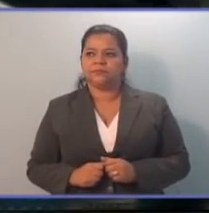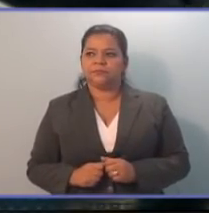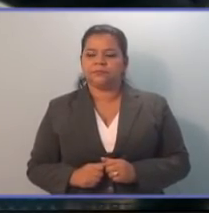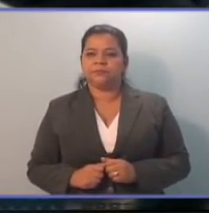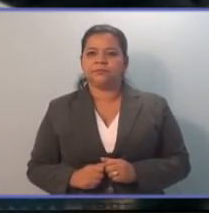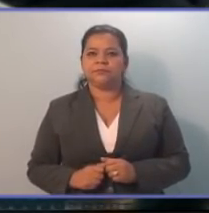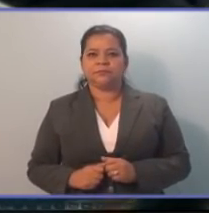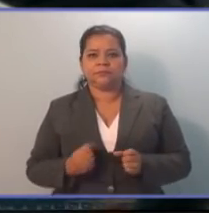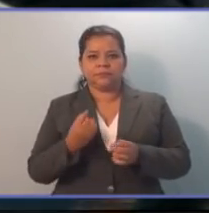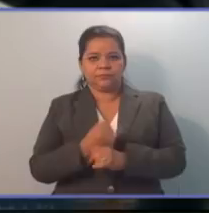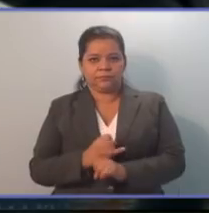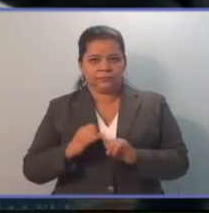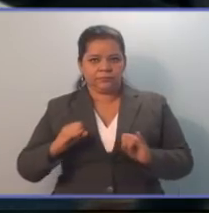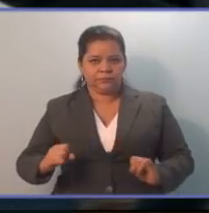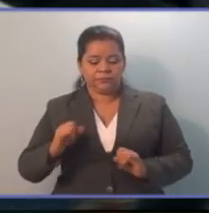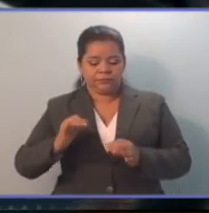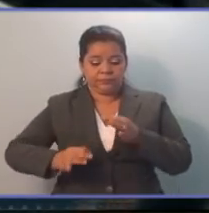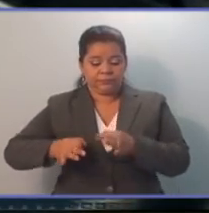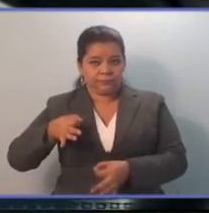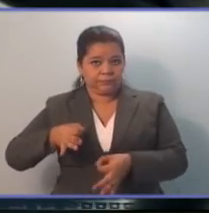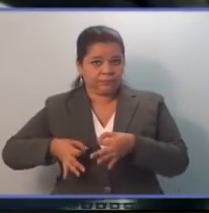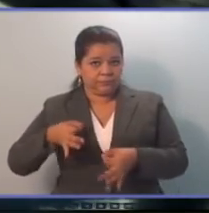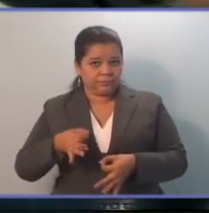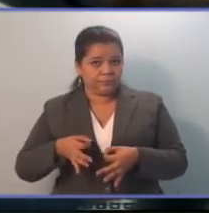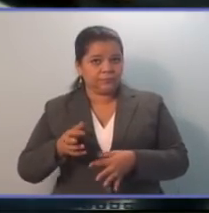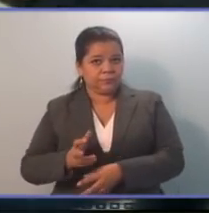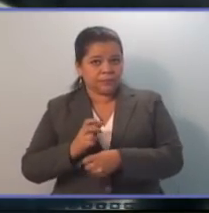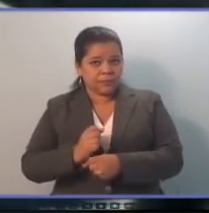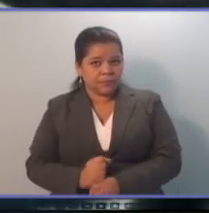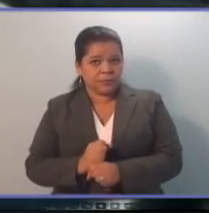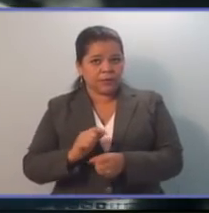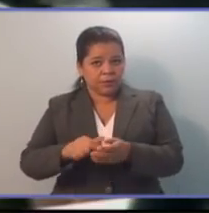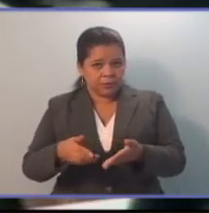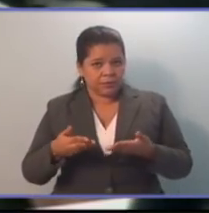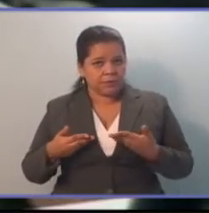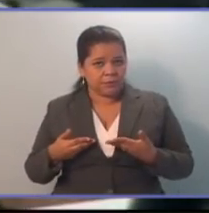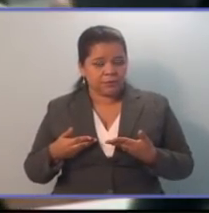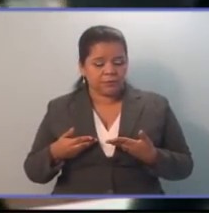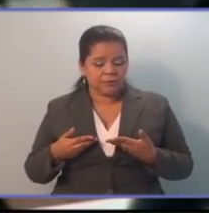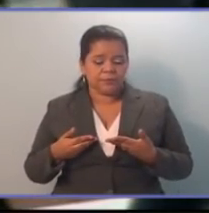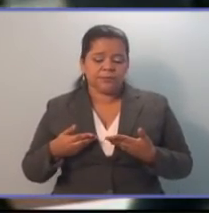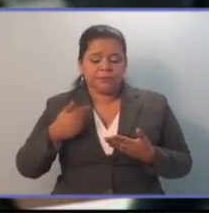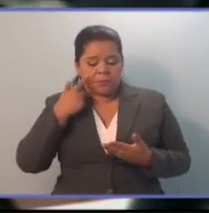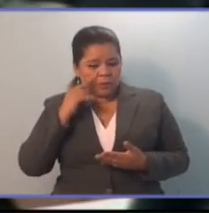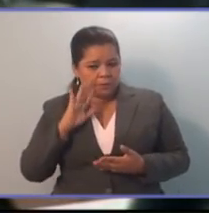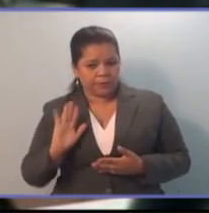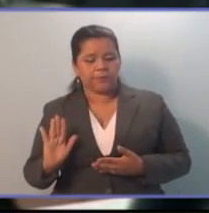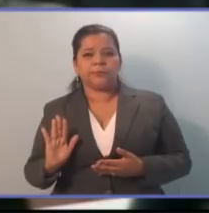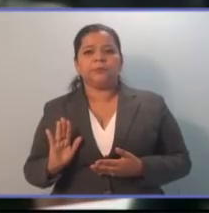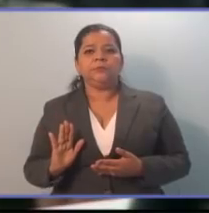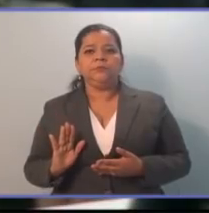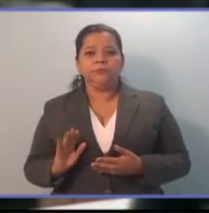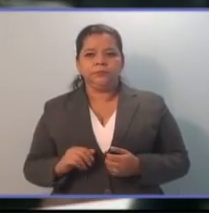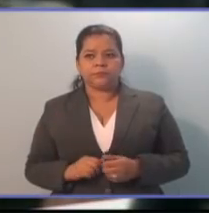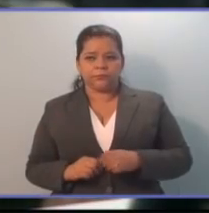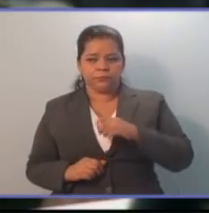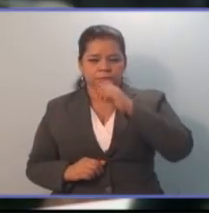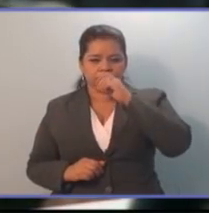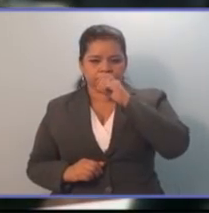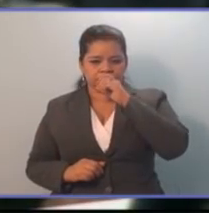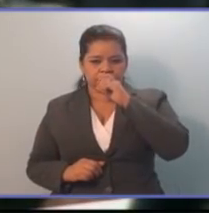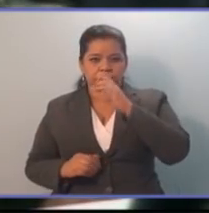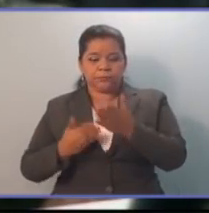la independencia judicial y garantizar el Estado de Derecho, entre otras cosas,